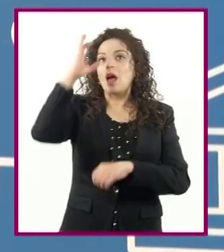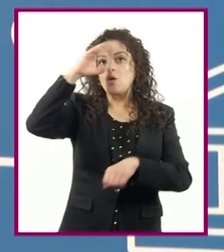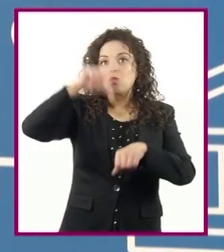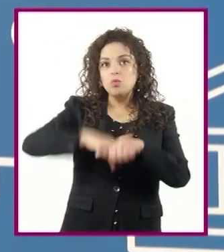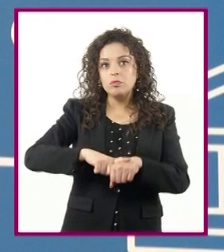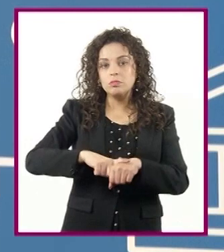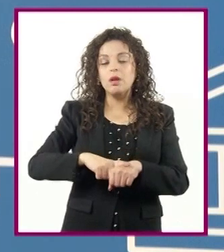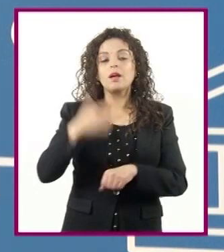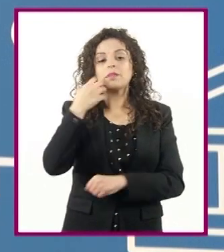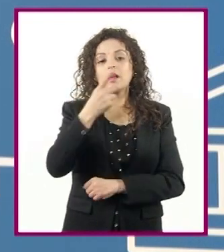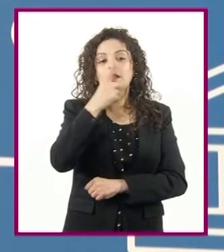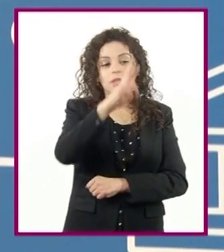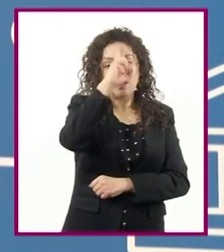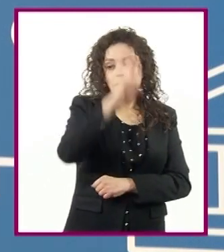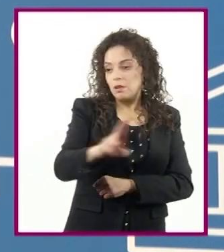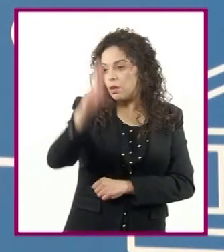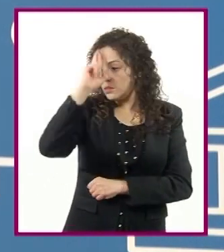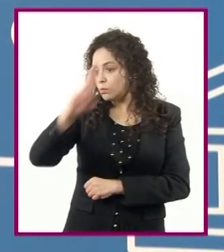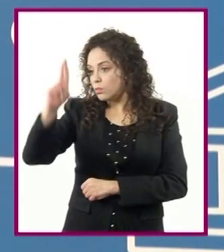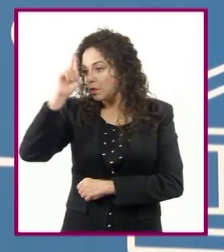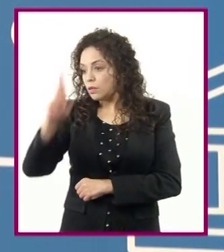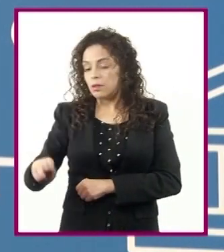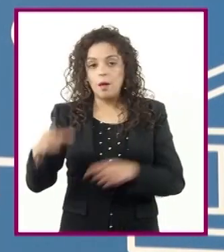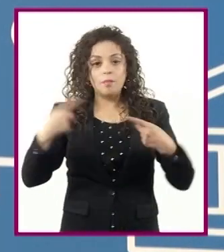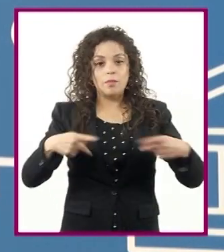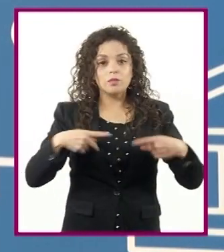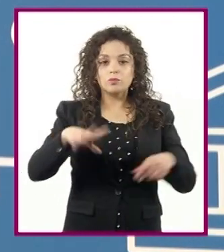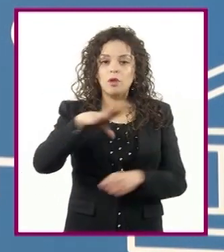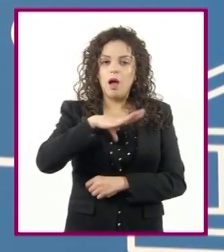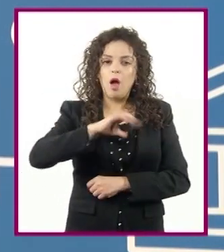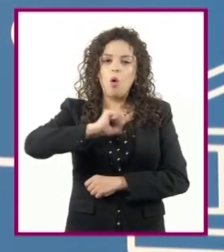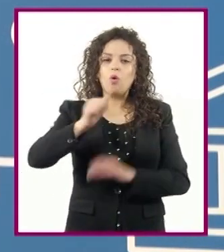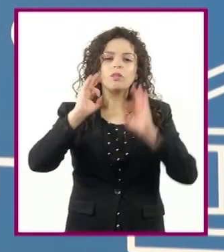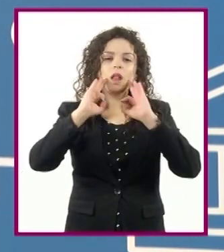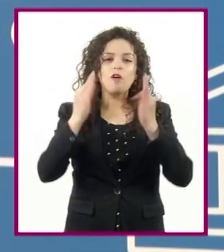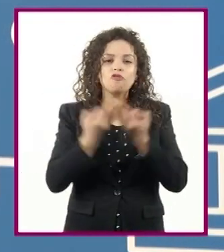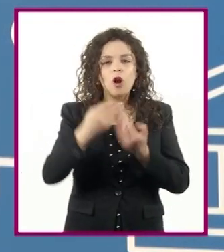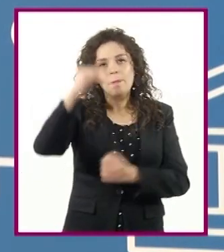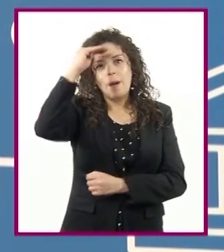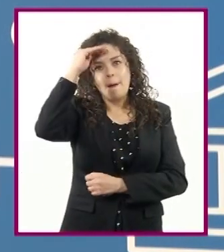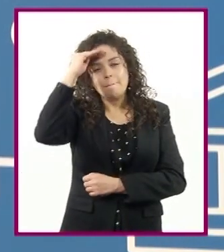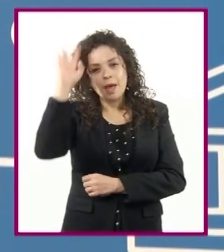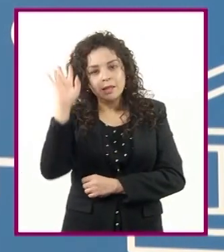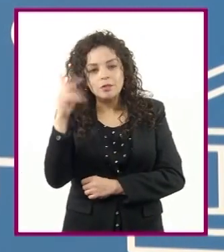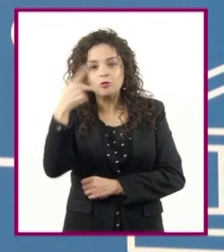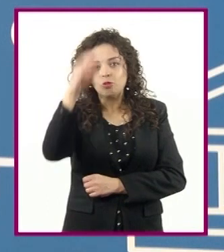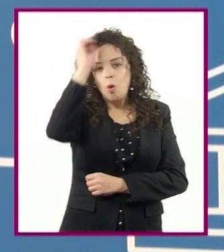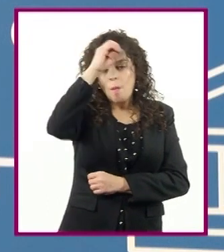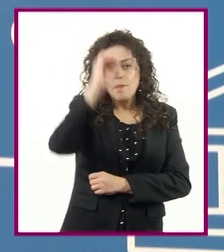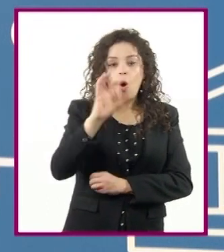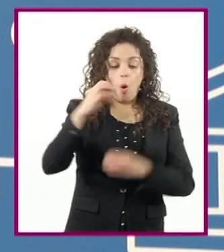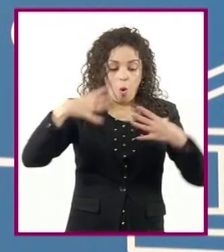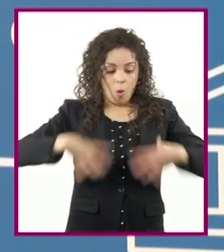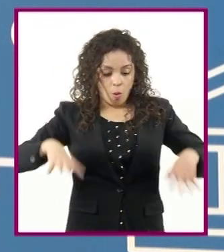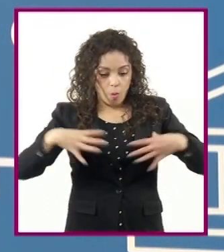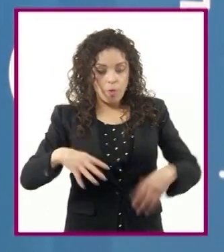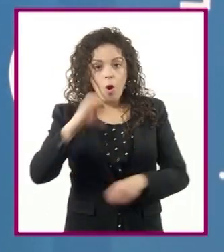implica respetar a las personas que tienen otra forma de pensar, vestir o hablar, o que practican otra